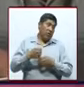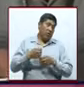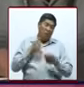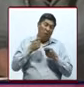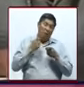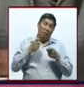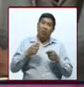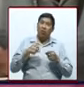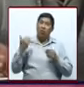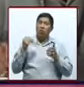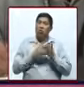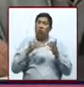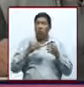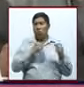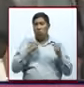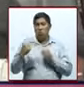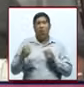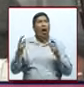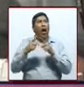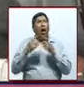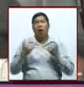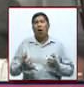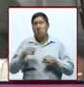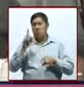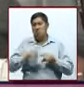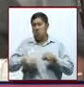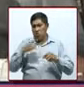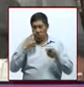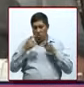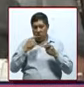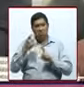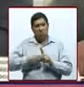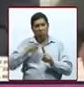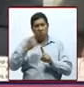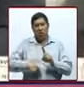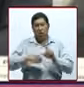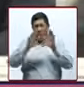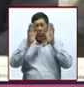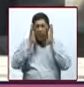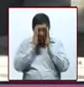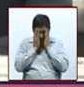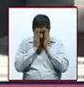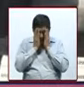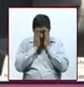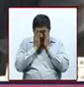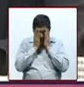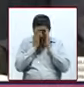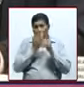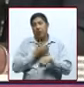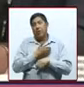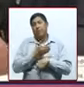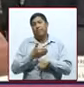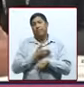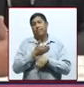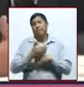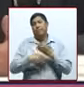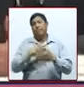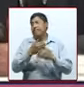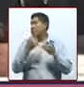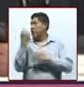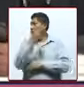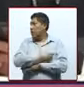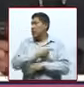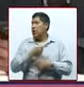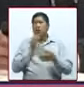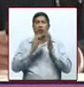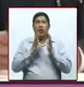en el otro poder. Eso hasta ahora no se ha podido conseguir ya en meses. A ver, habrá que esperar que pasen los siguientes días, pero la verdad,